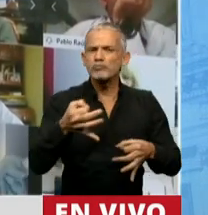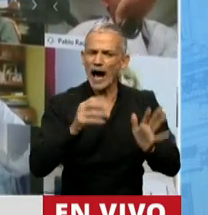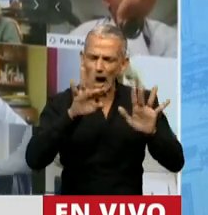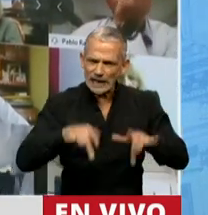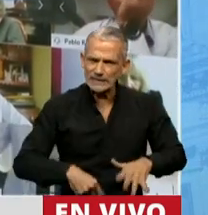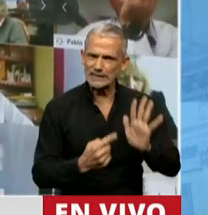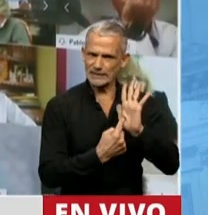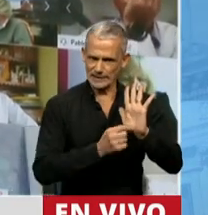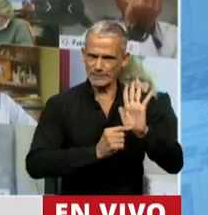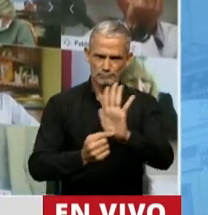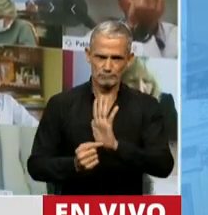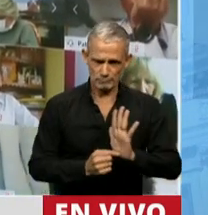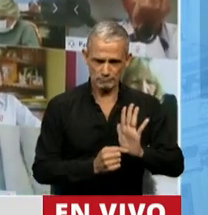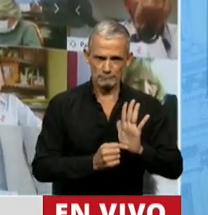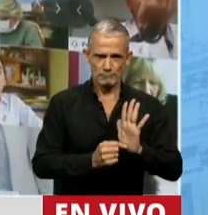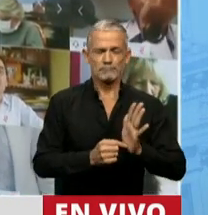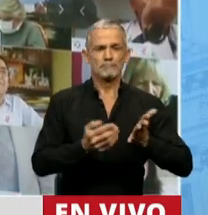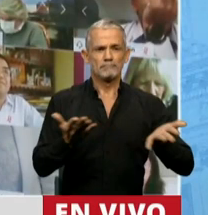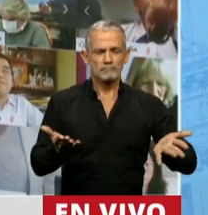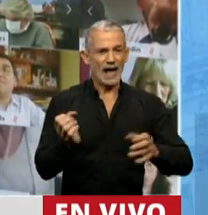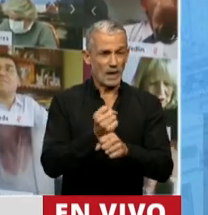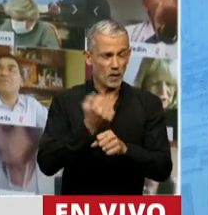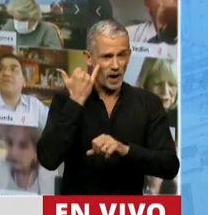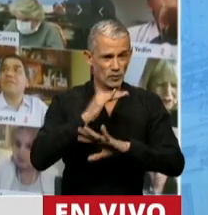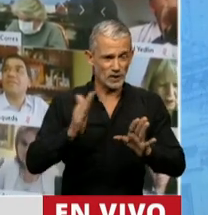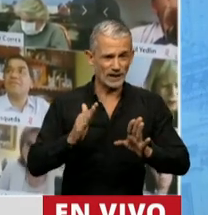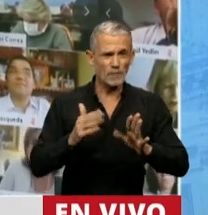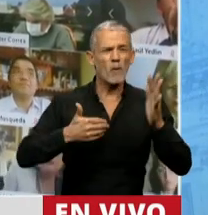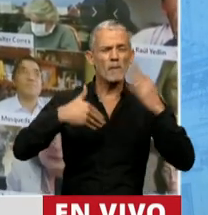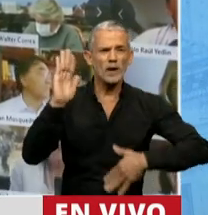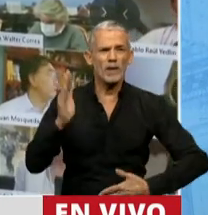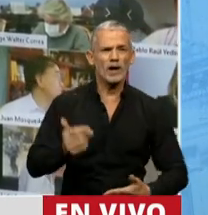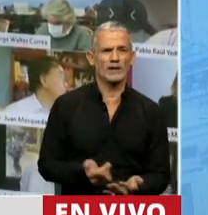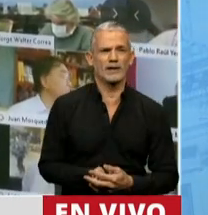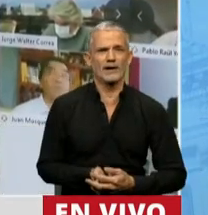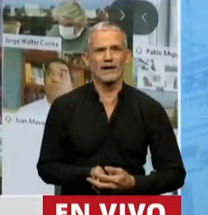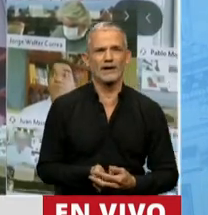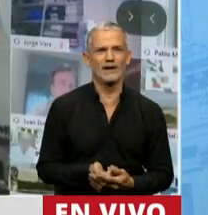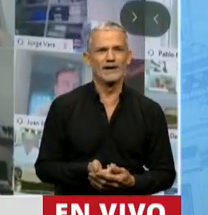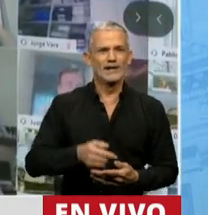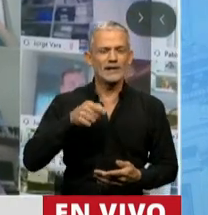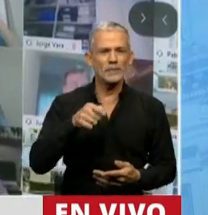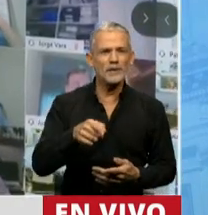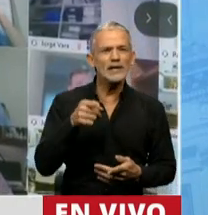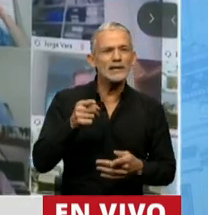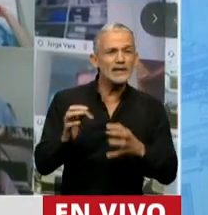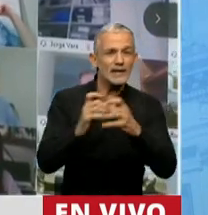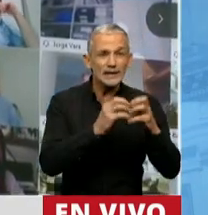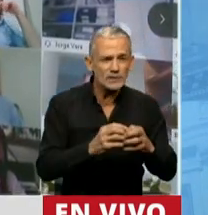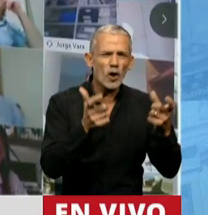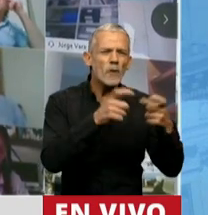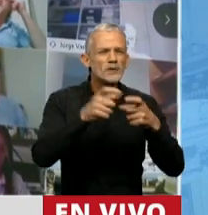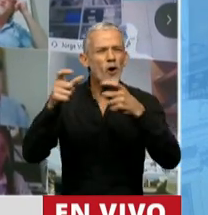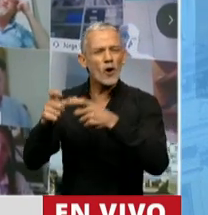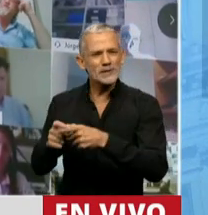ha sido aprobado, insisto, por amplísima mayoría en la sesión conjunta